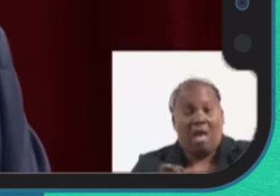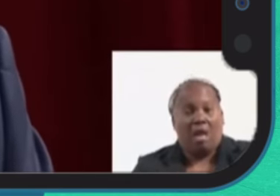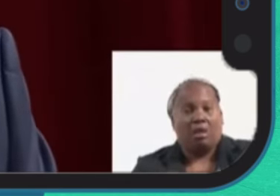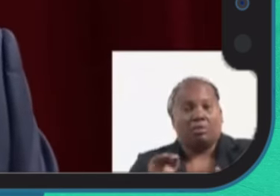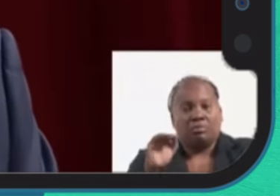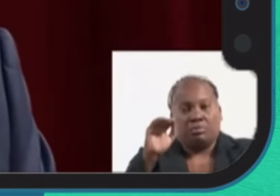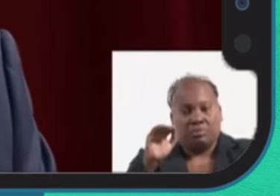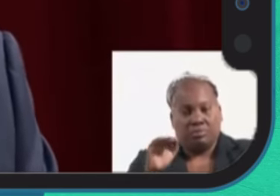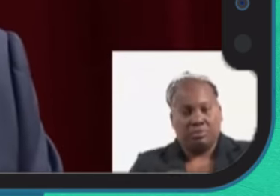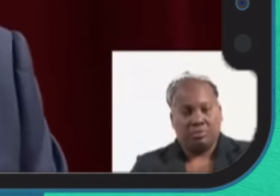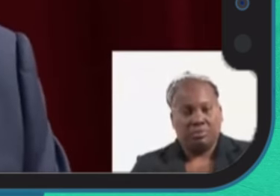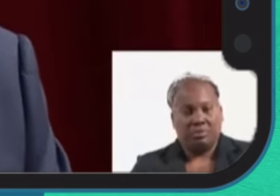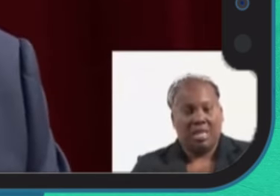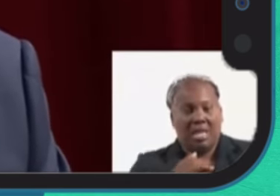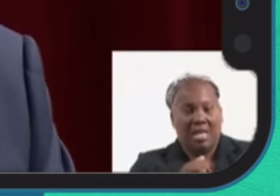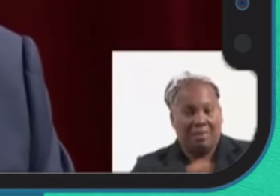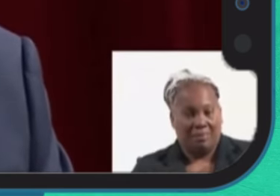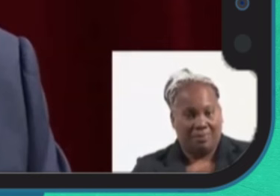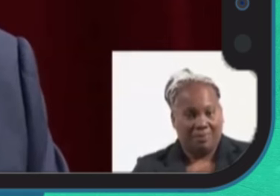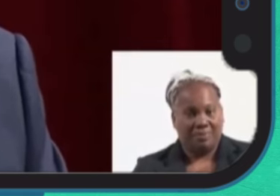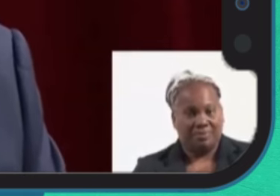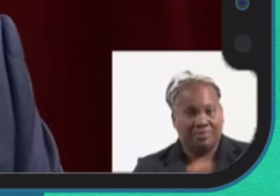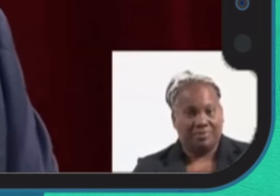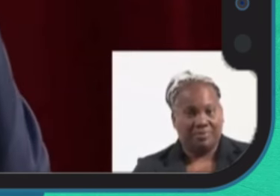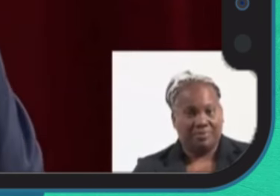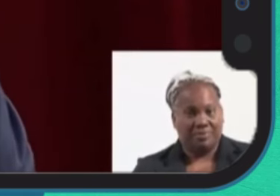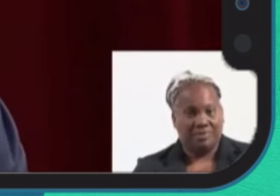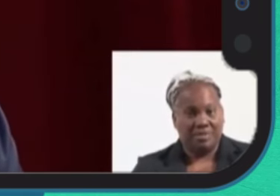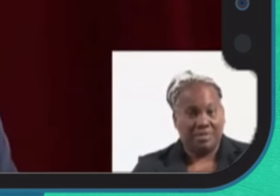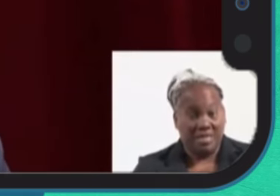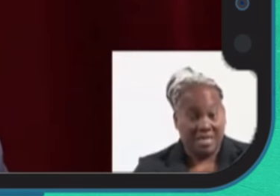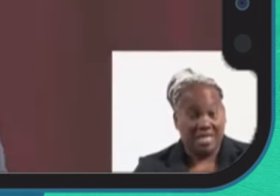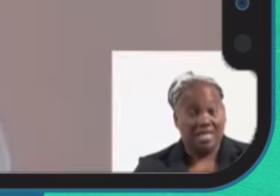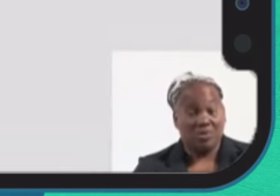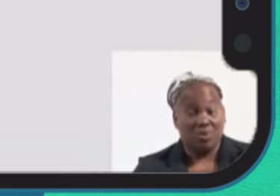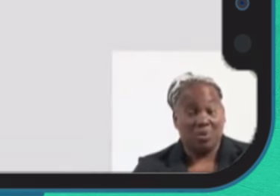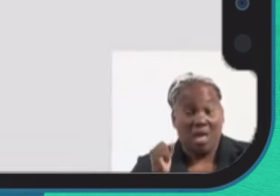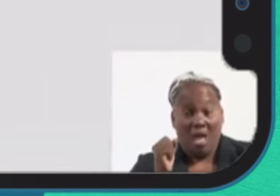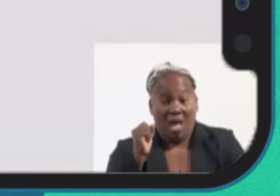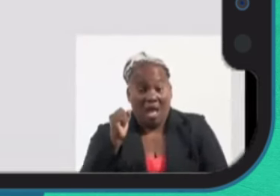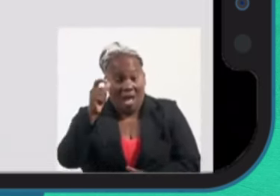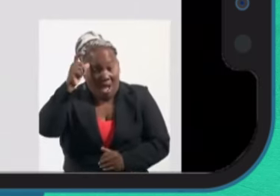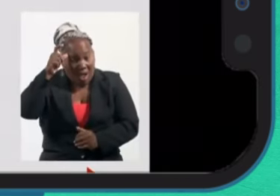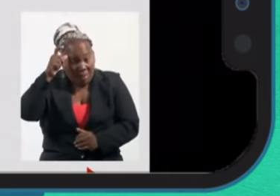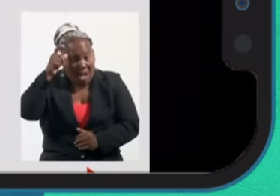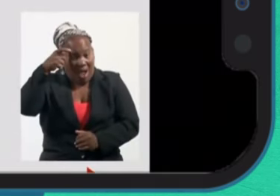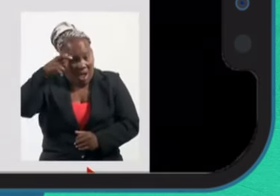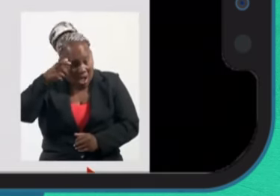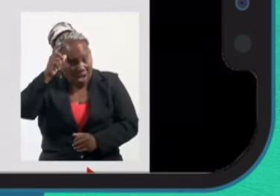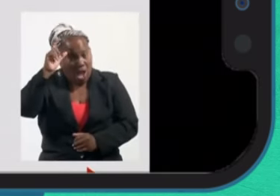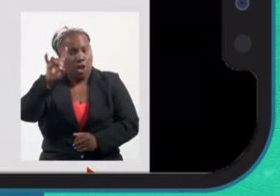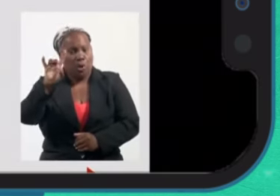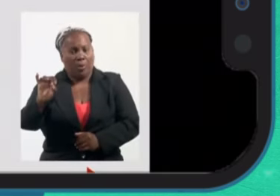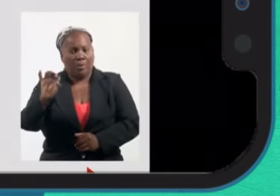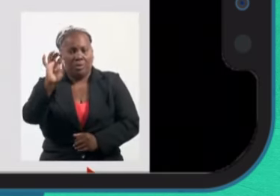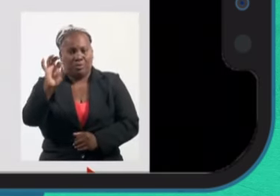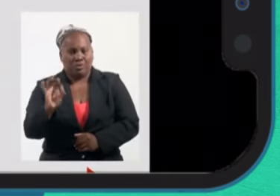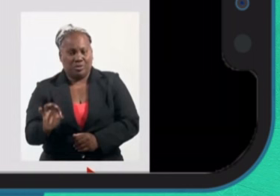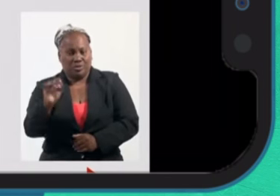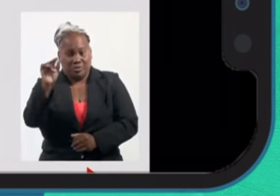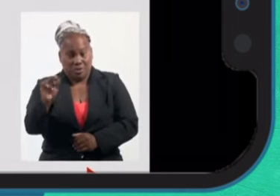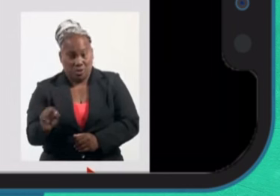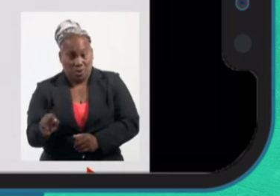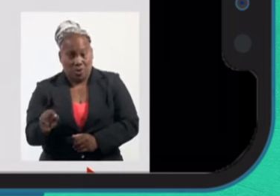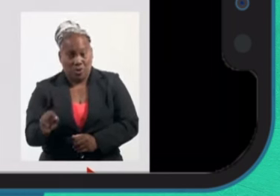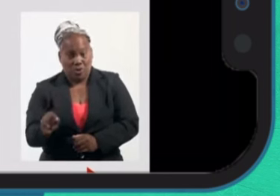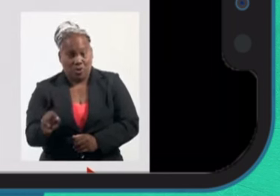proporciones. Por ejemplo, eso es sacrificio ilegal de ganado mayor. El 90% de las personas que